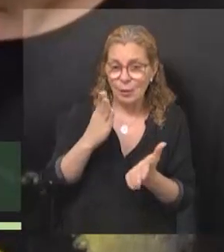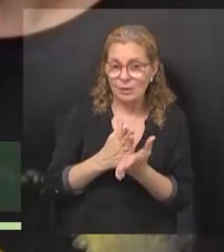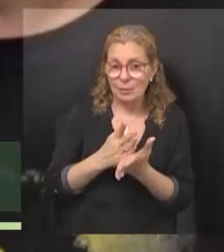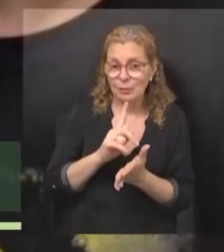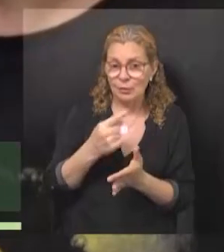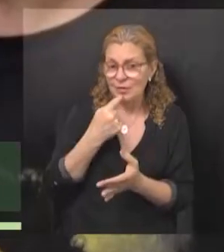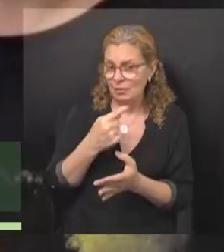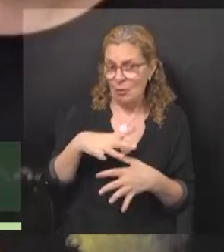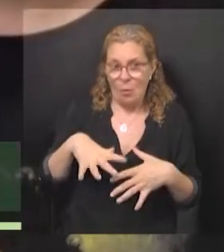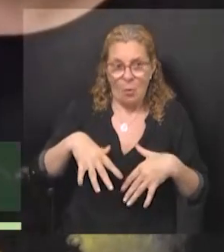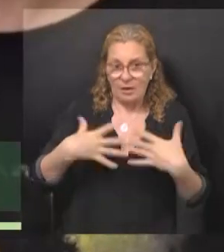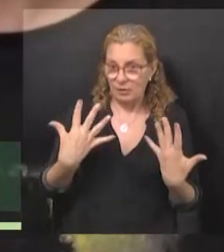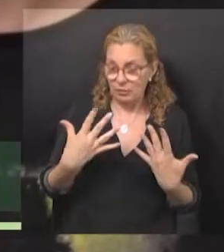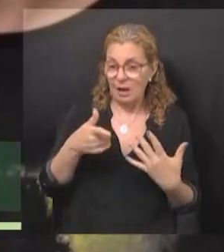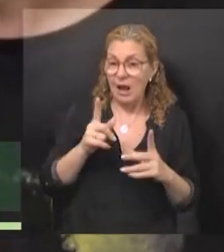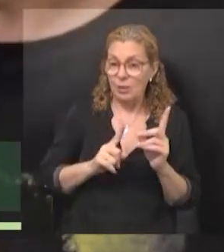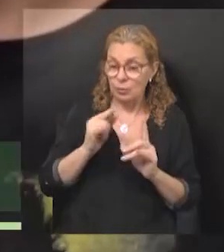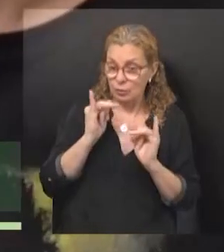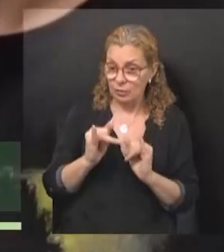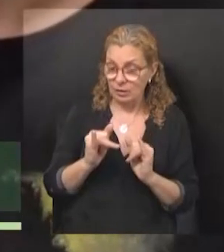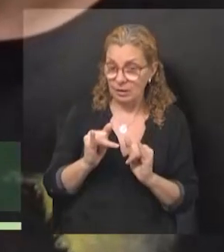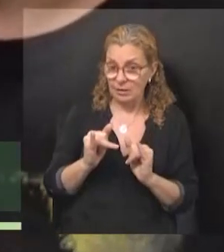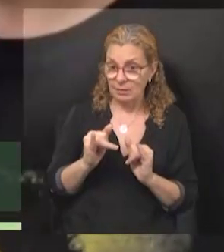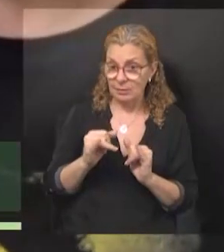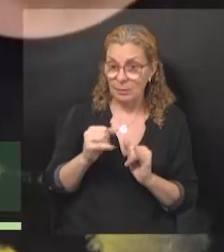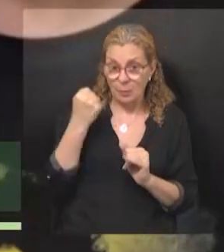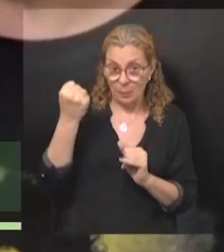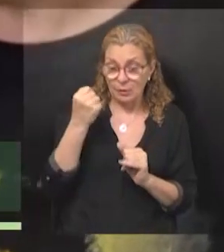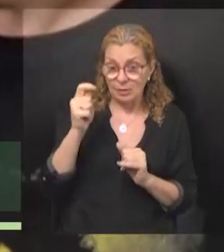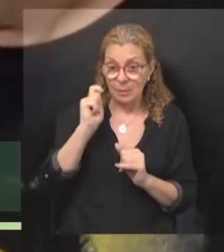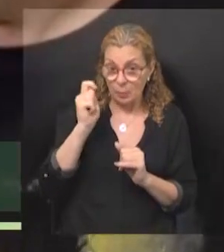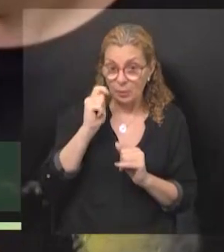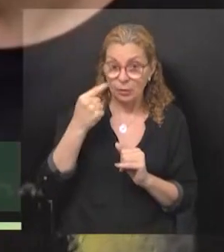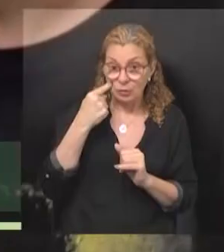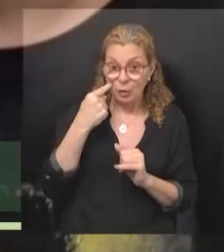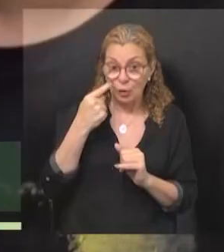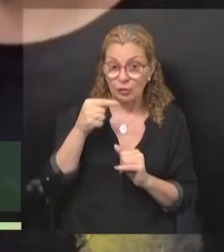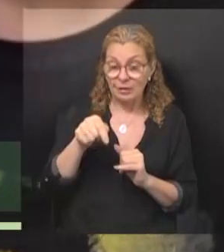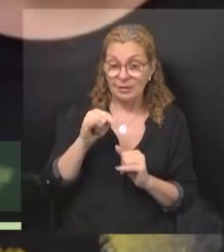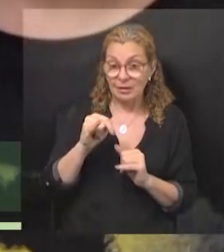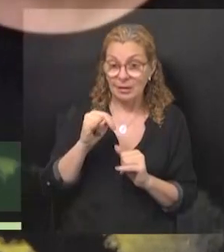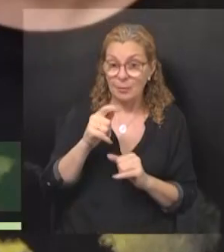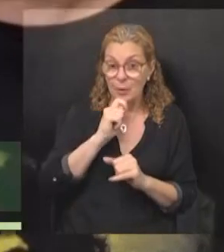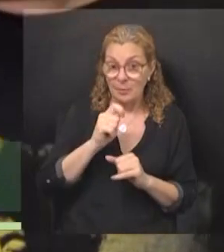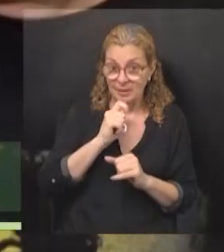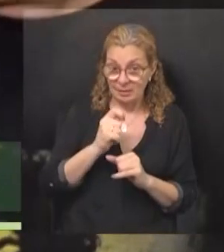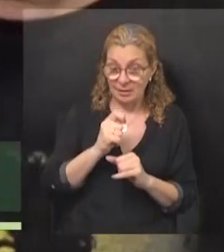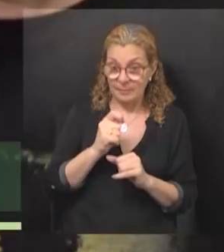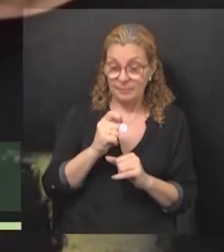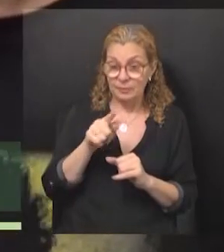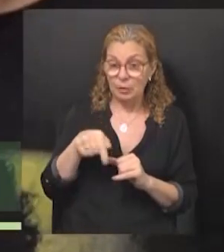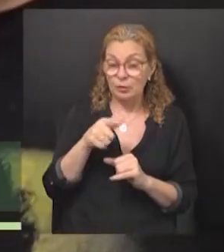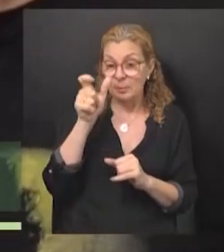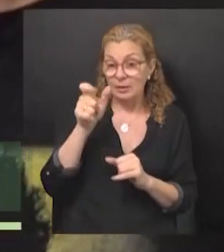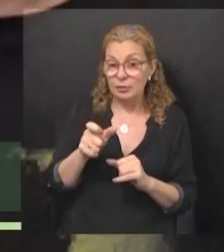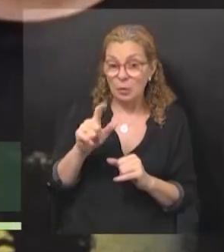disparate lo que estoy diciendo ha habido casos connotados públicamente que han sido debidamente cubiertos por la prensa donde hay gente que